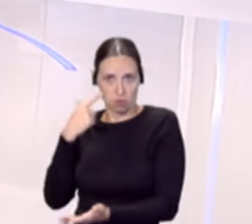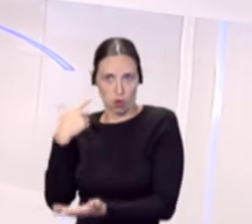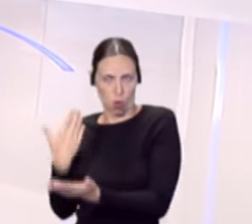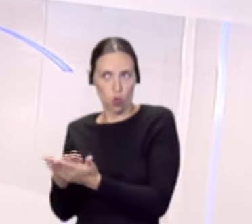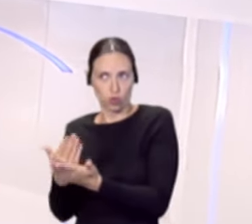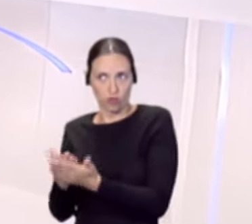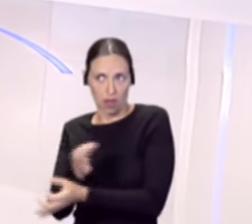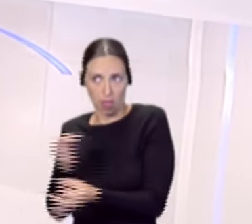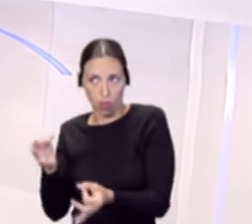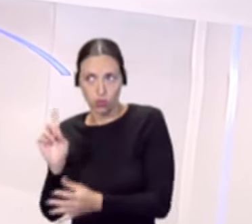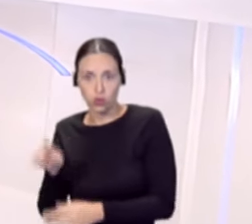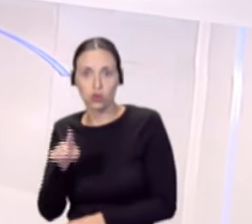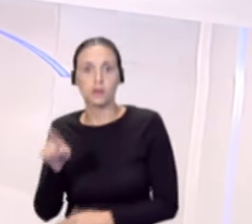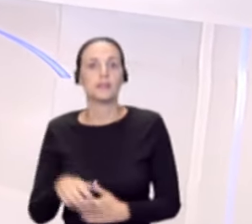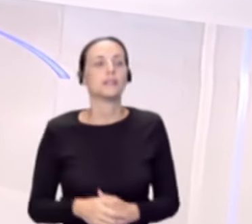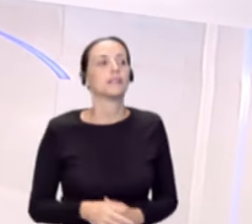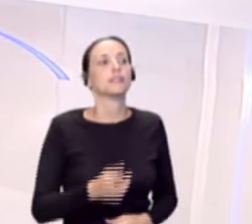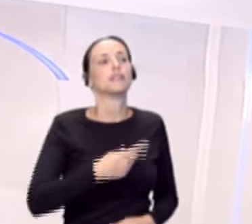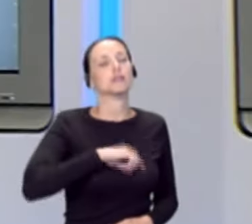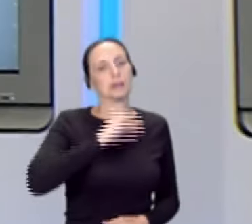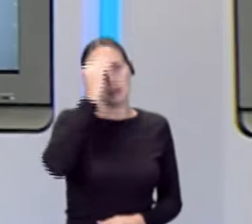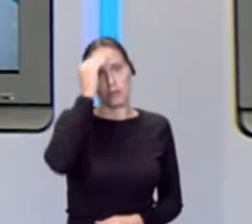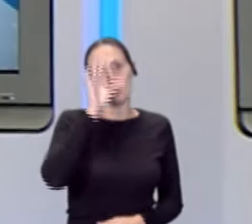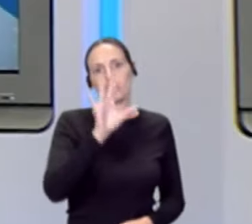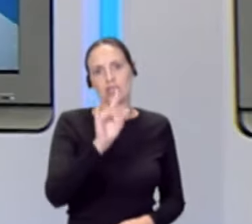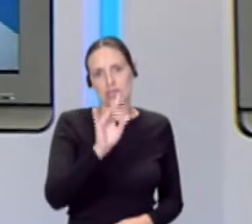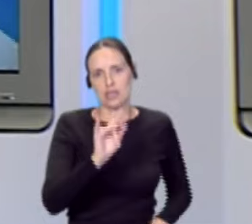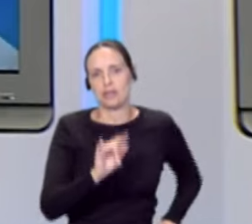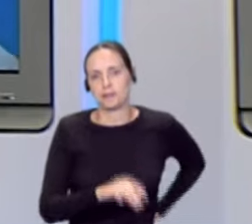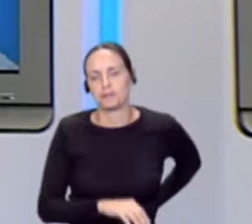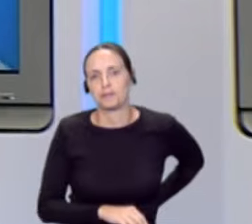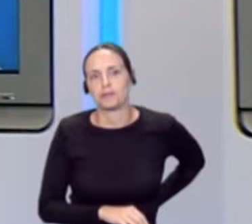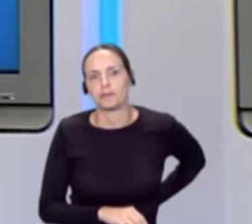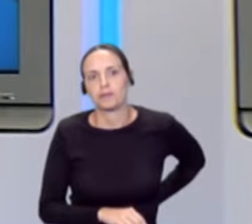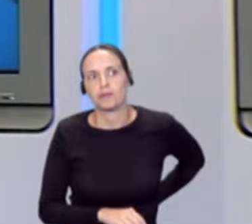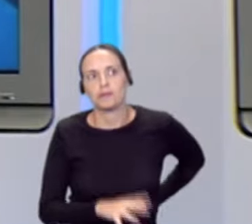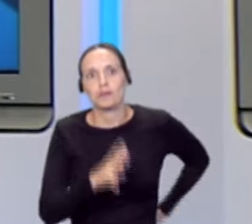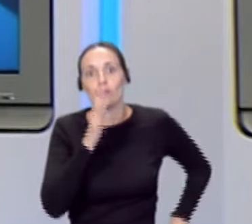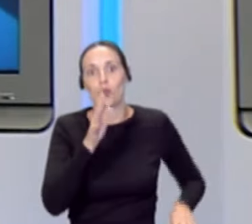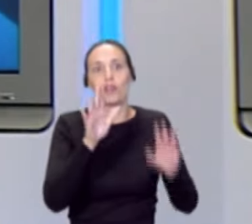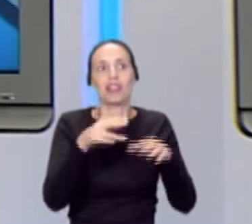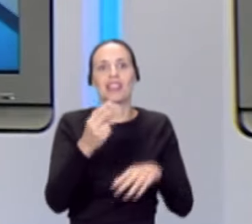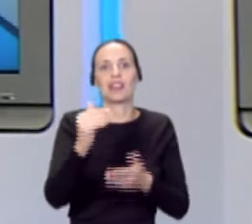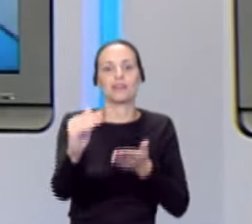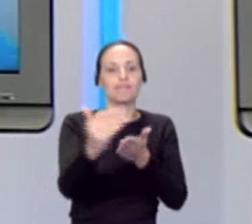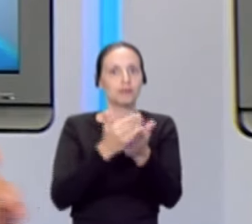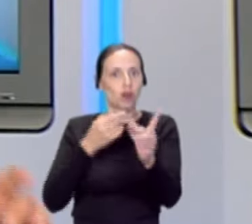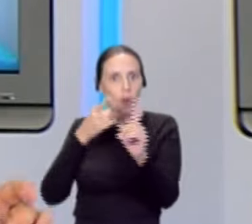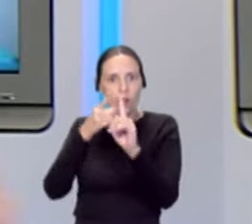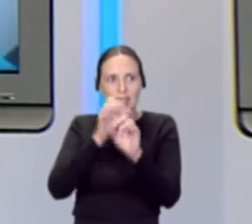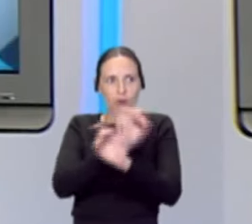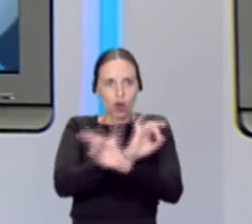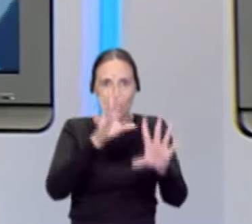Nosotros pensamos que sí, porque el uso debe ser totalmente finalista y sobre todo recae directamente en el consumo de